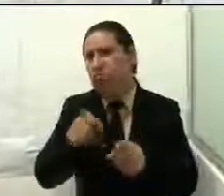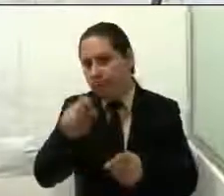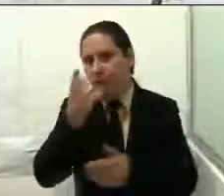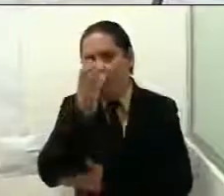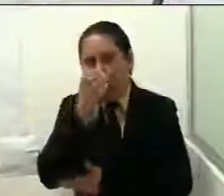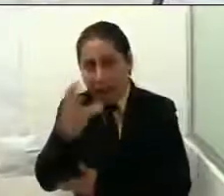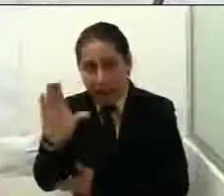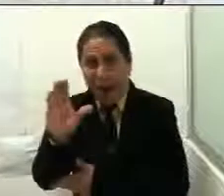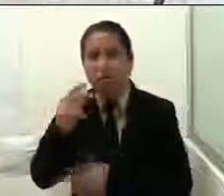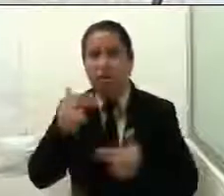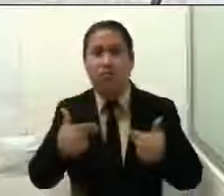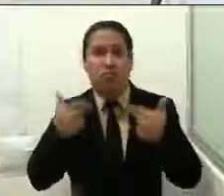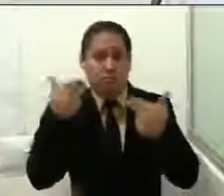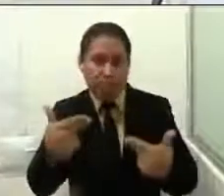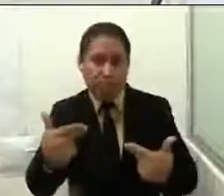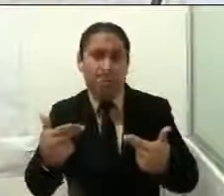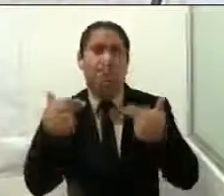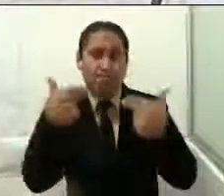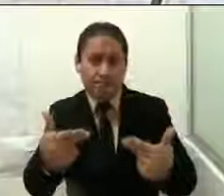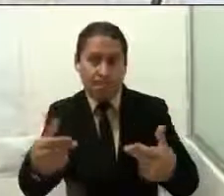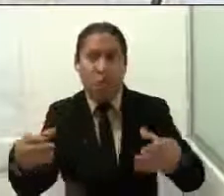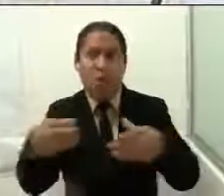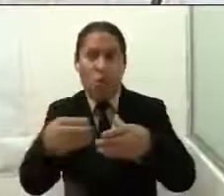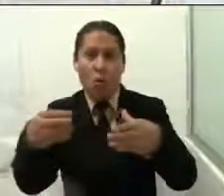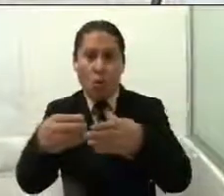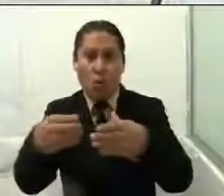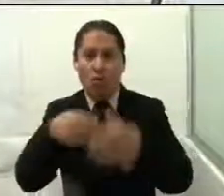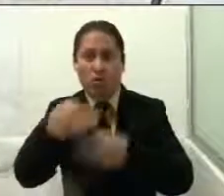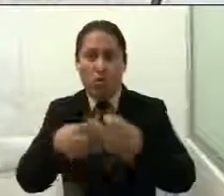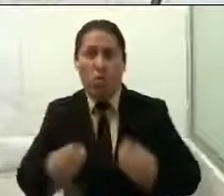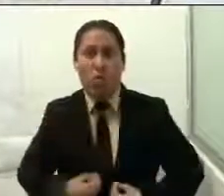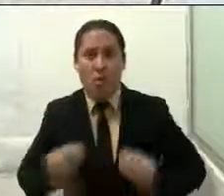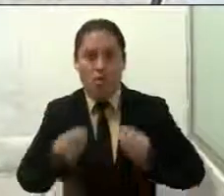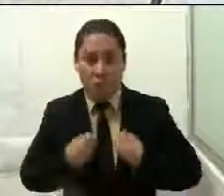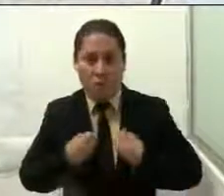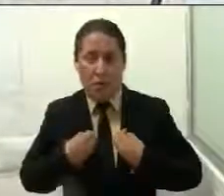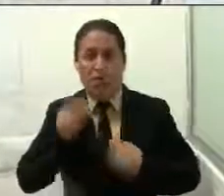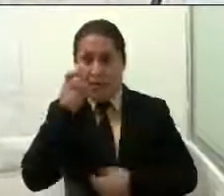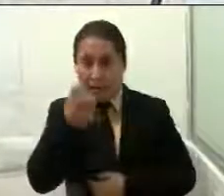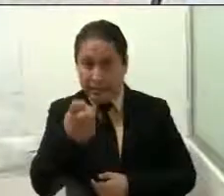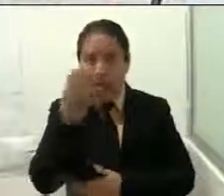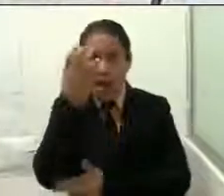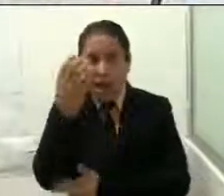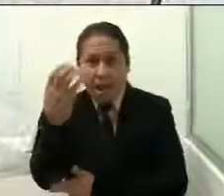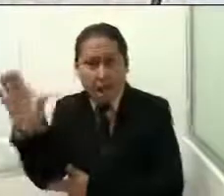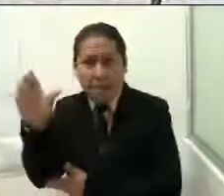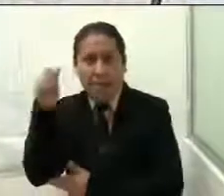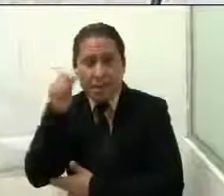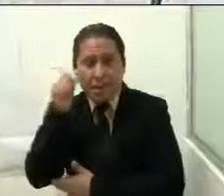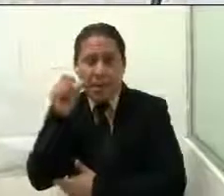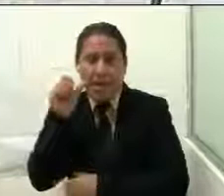patrimonio que unifica la vida en comunidad de los chiapanecos y porque el campo es asunto de seguridad